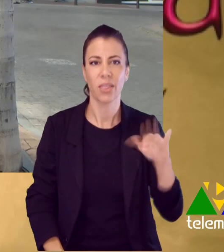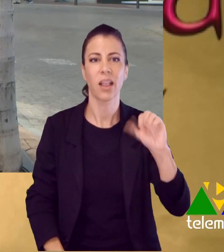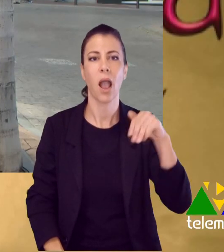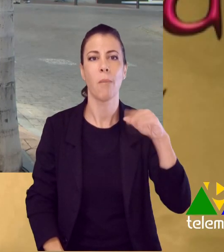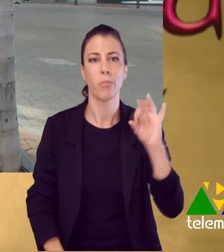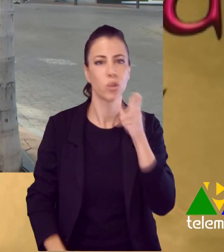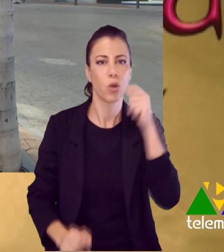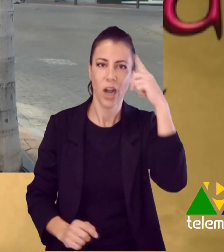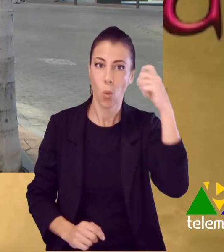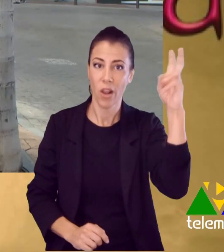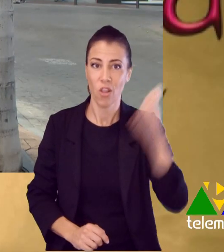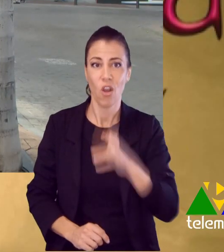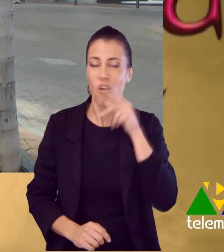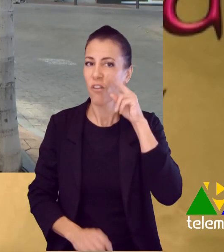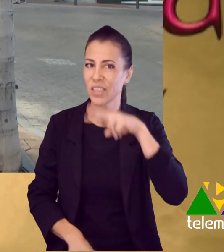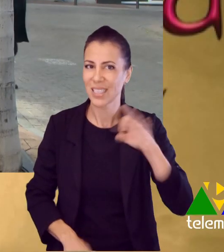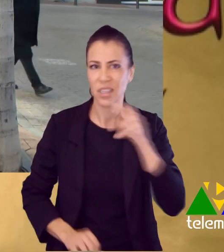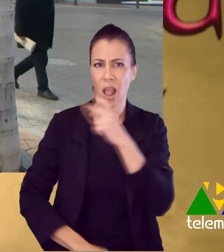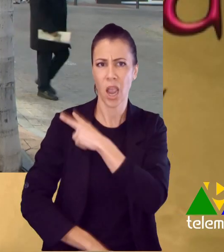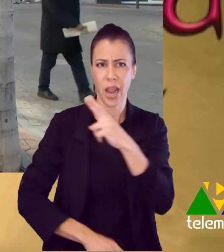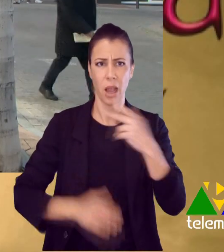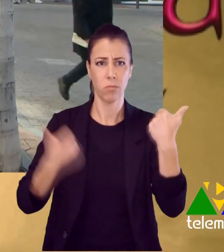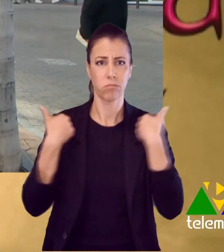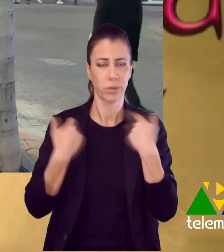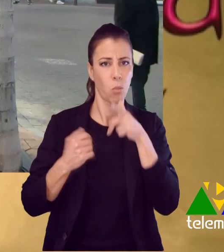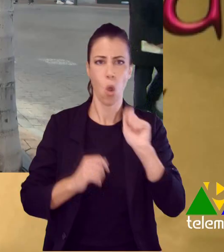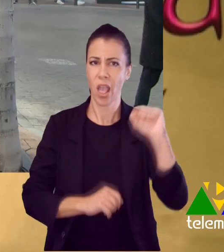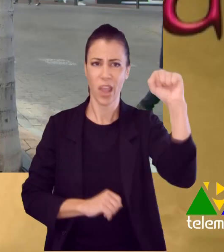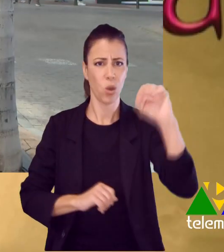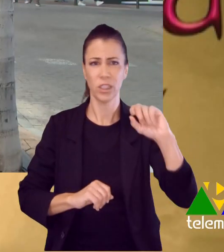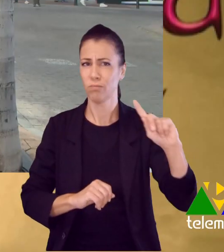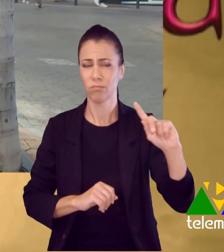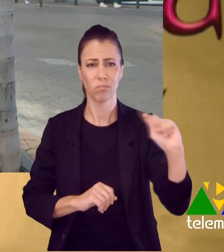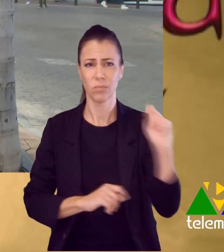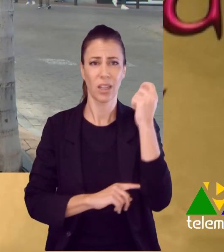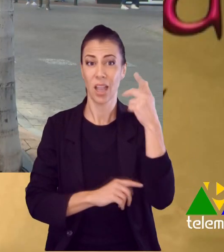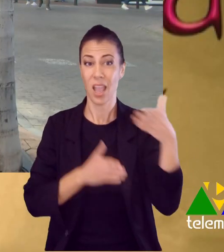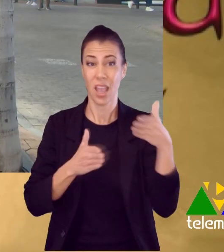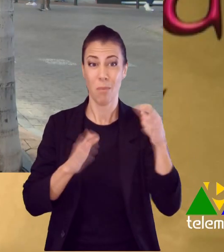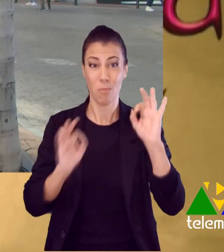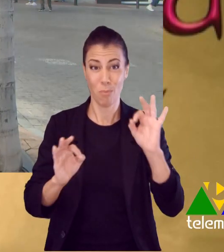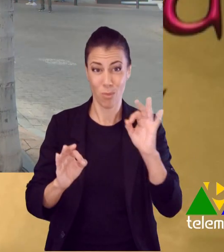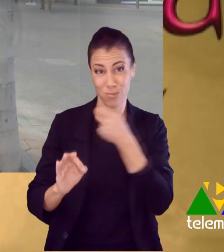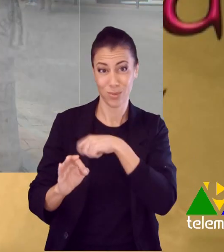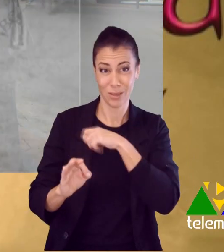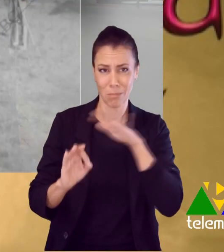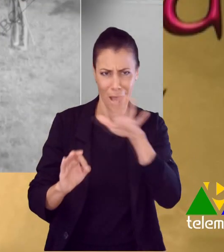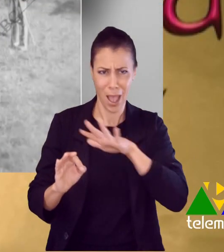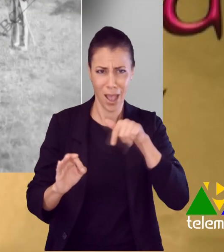En recuerdo de esa visita que el general Martínez Campos, de un héroe total en la España de aquella época,